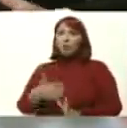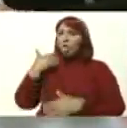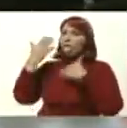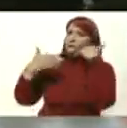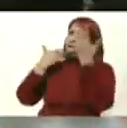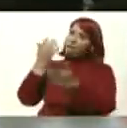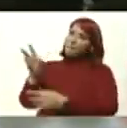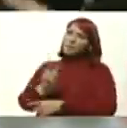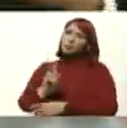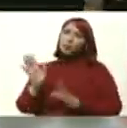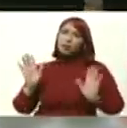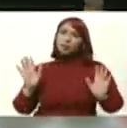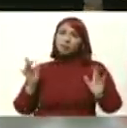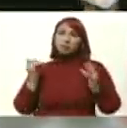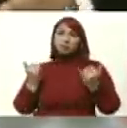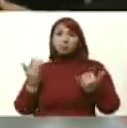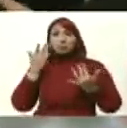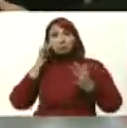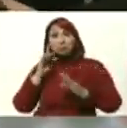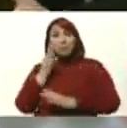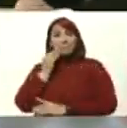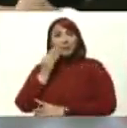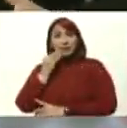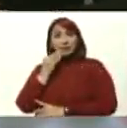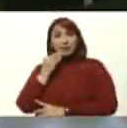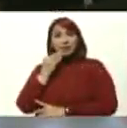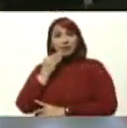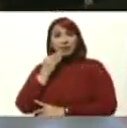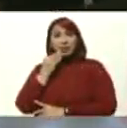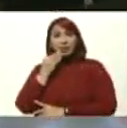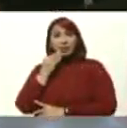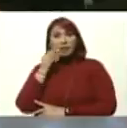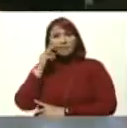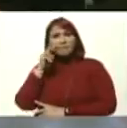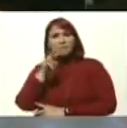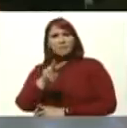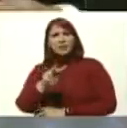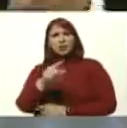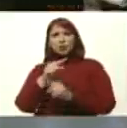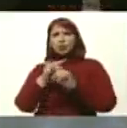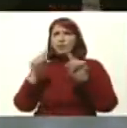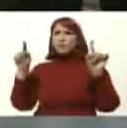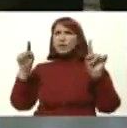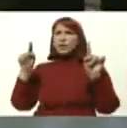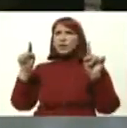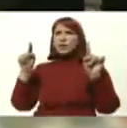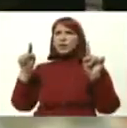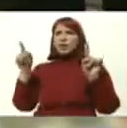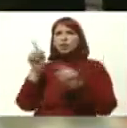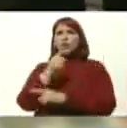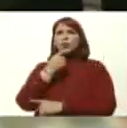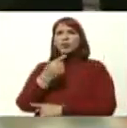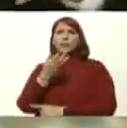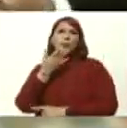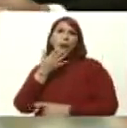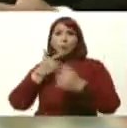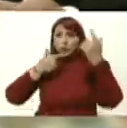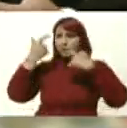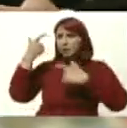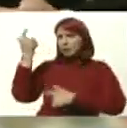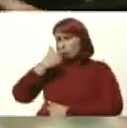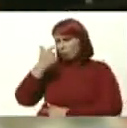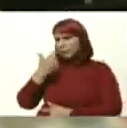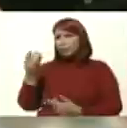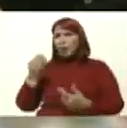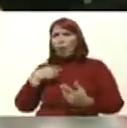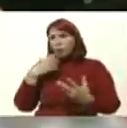Venezuela y ahora por su propia experiencia vienen con una visión distinta. De repente no vamos a decir que son chavistas convencidos y